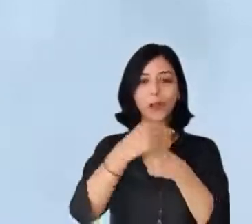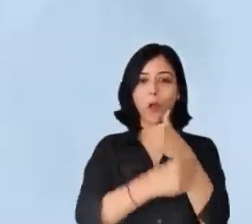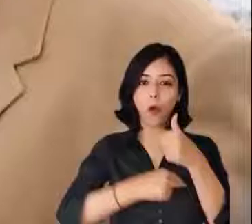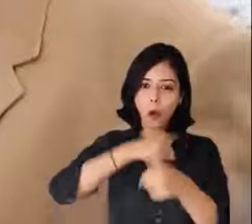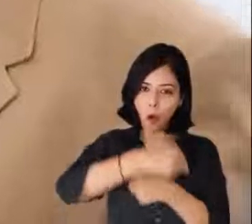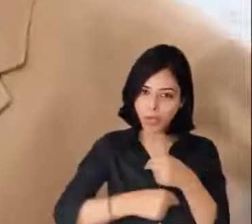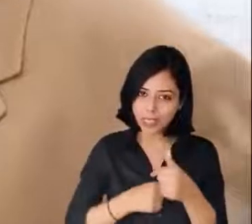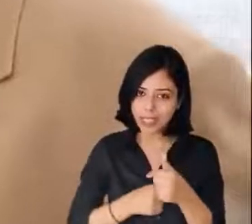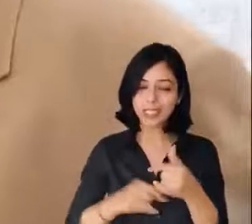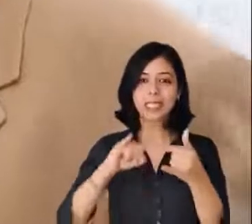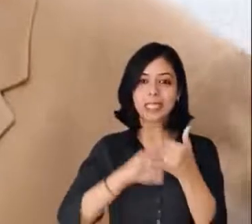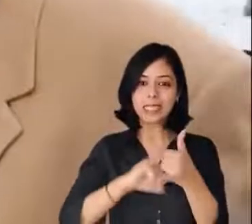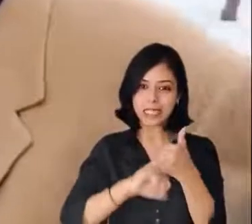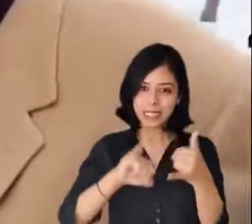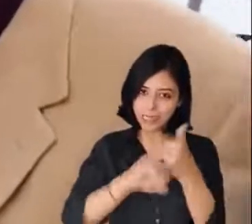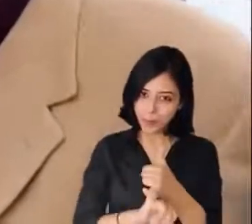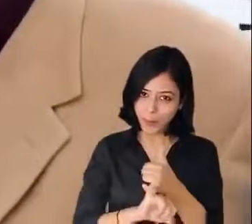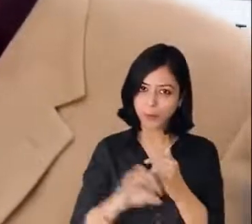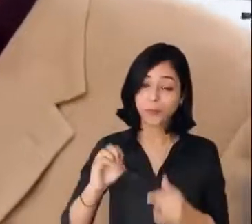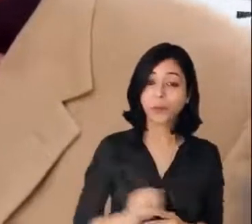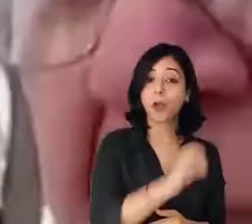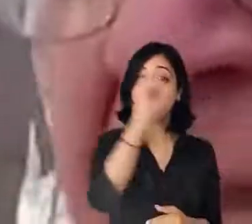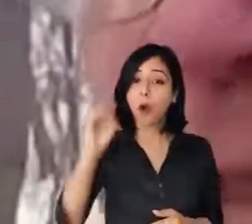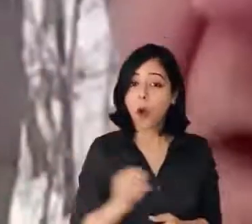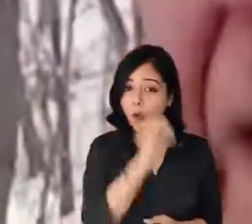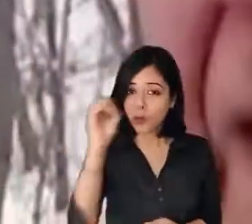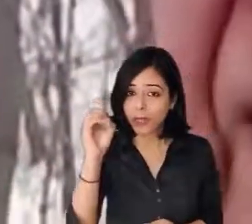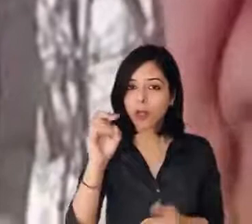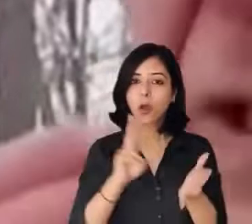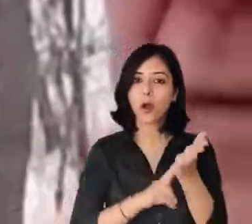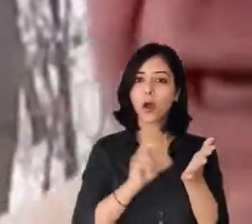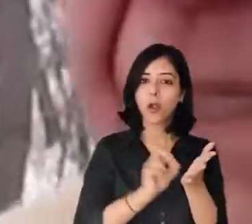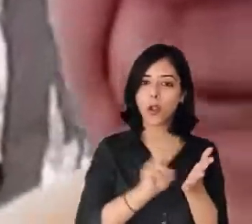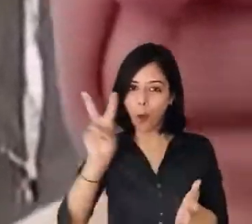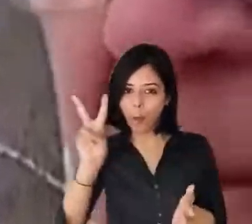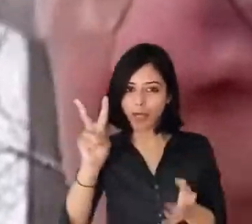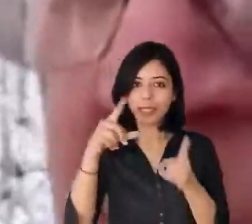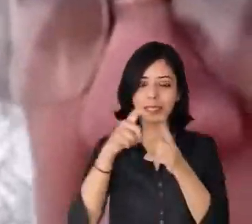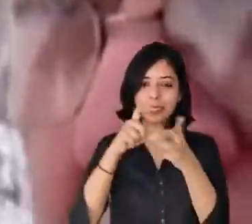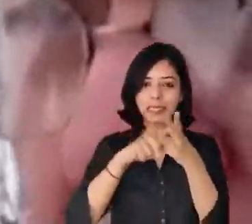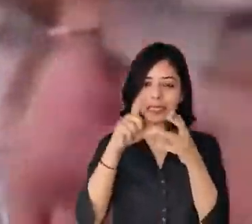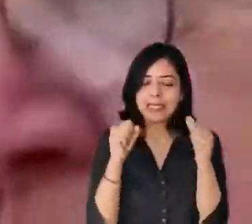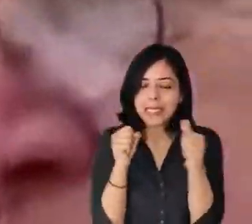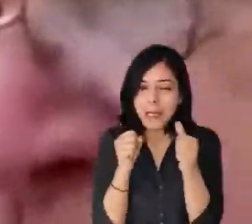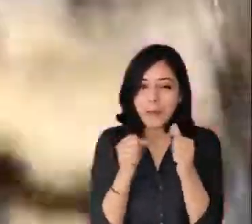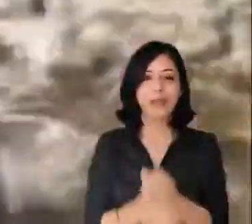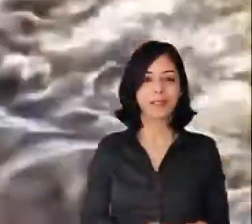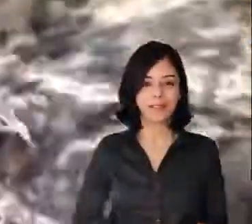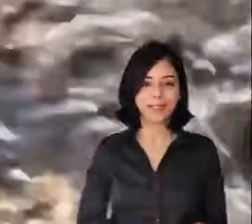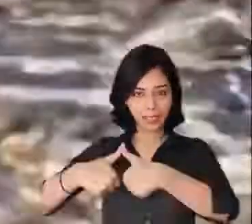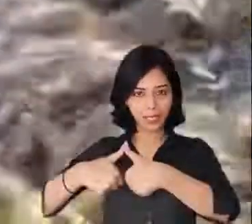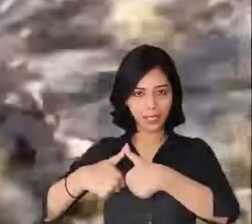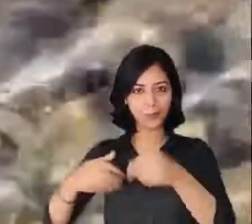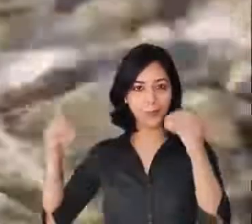Lo único que le vimos fue un enrojecimiento en la zona del cuello y unos rasguños en el cuerpo. Quizás producto de